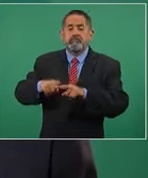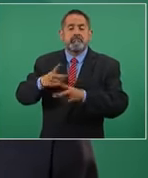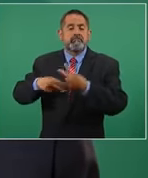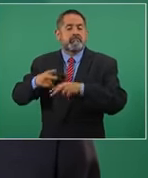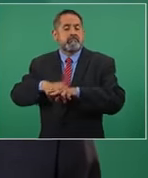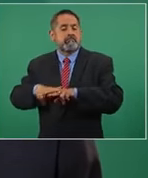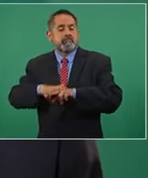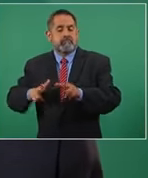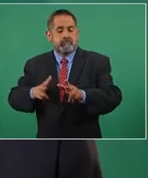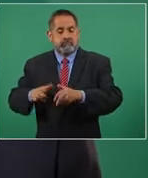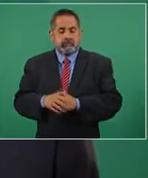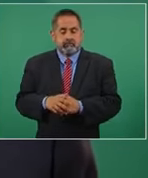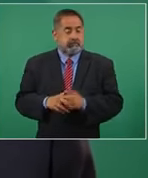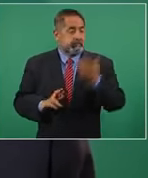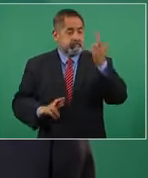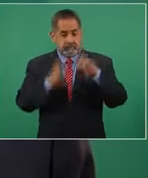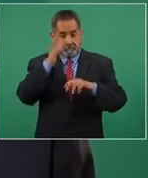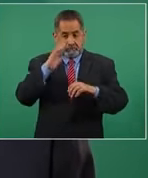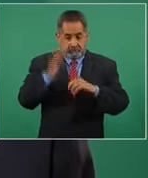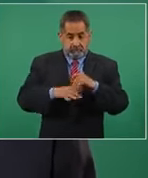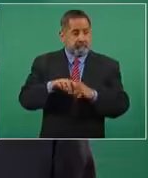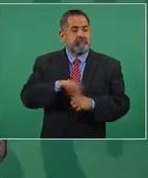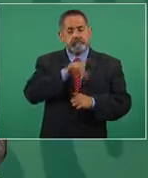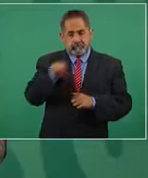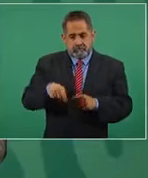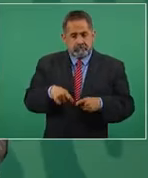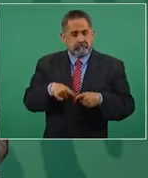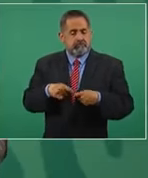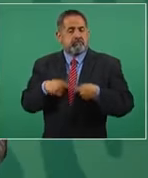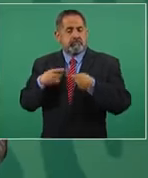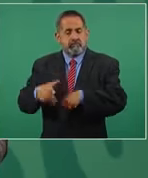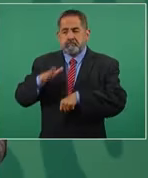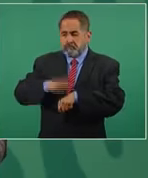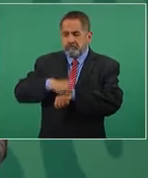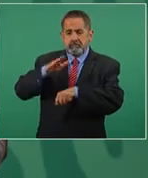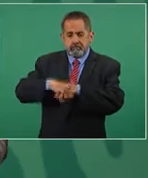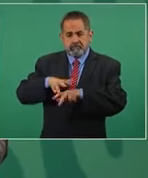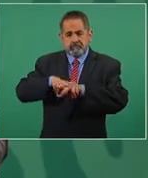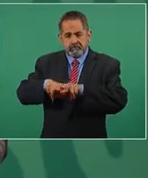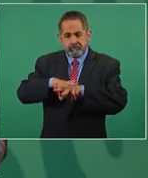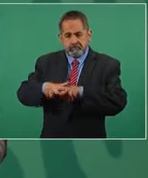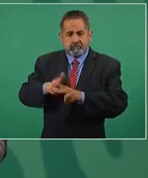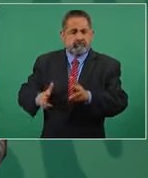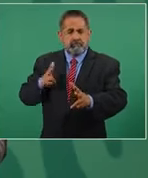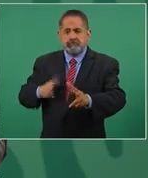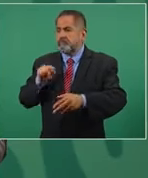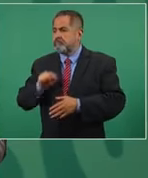Luego de la revolución se siguieron construyendo más vías férreas